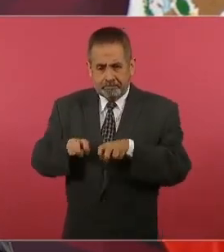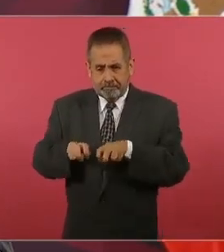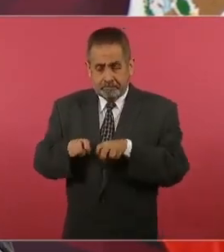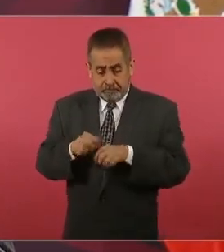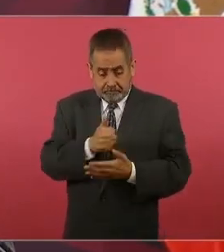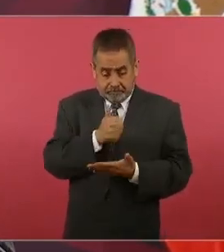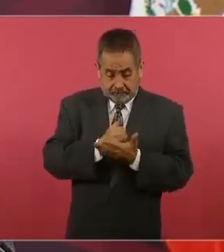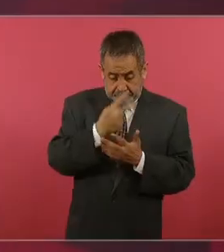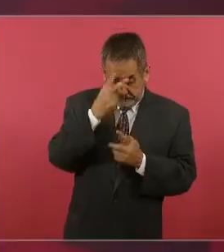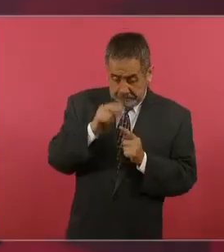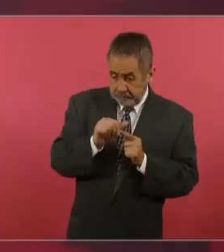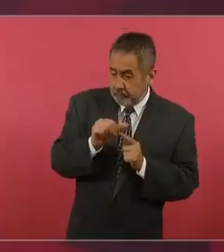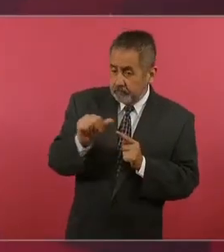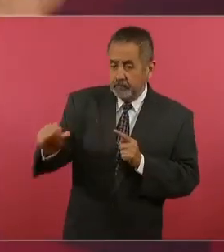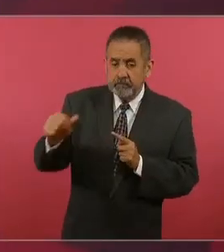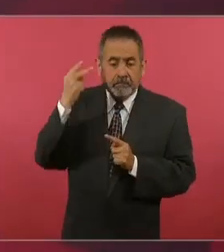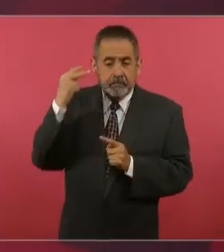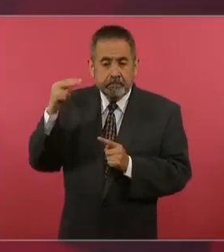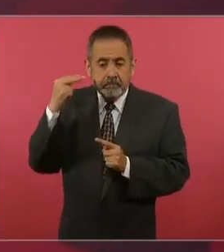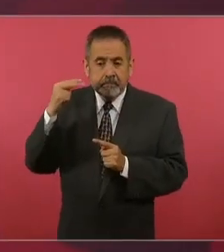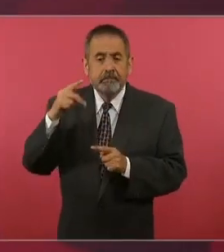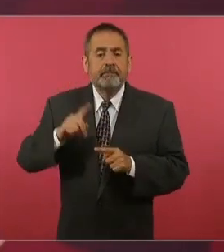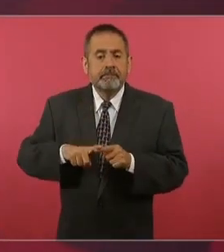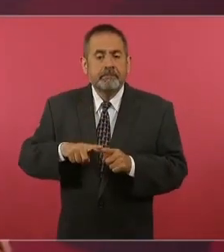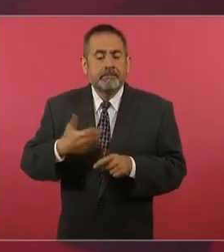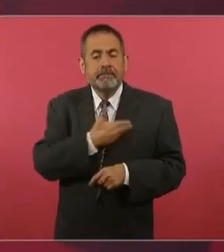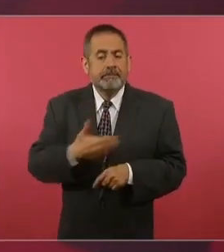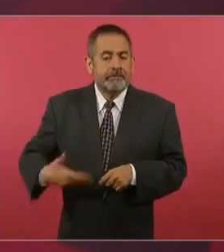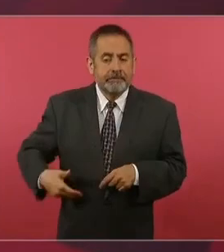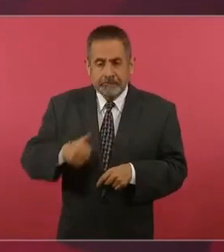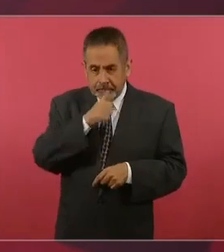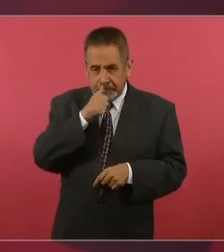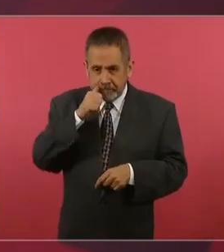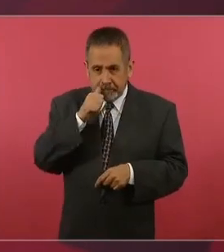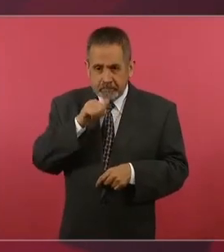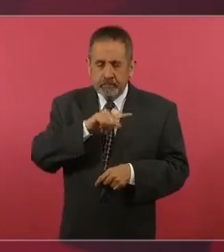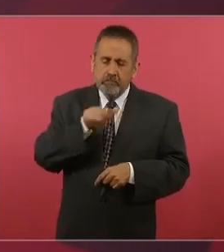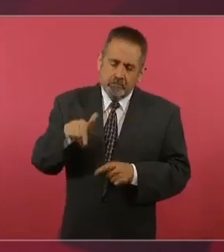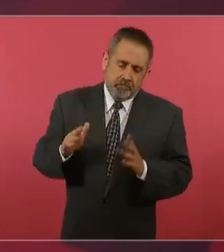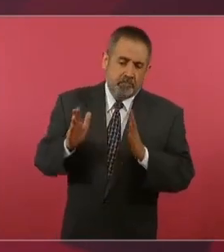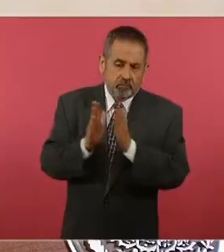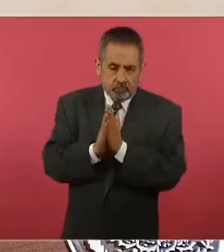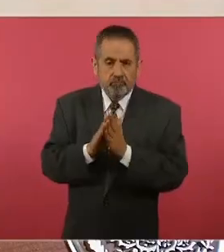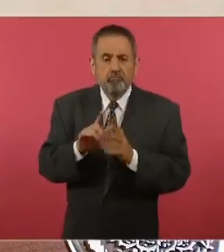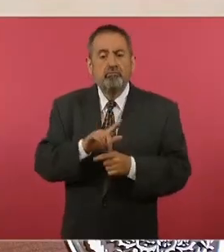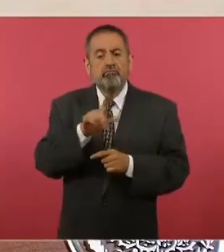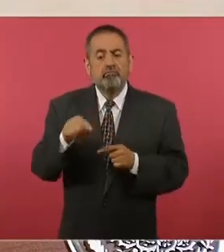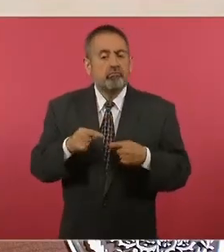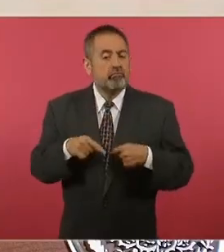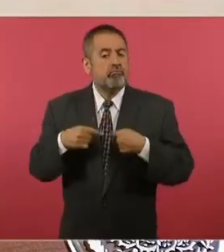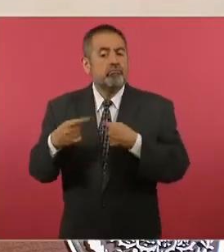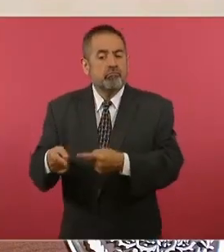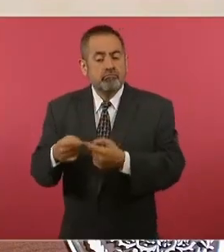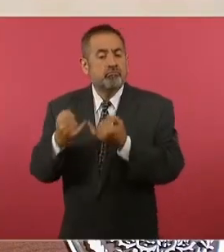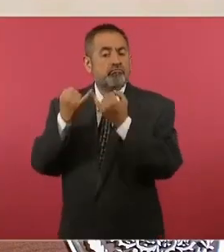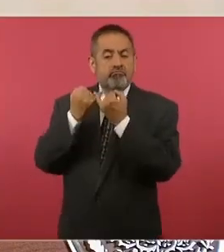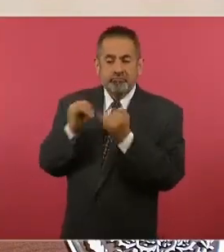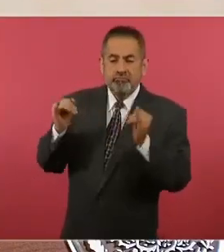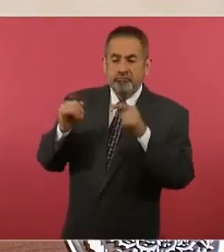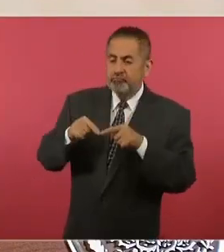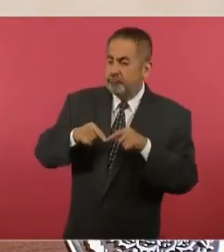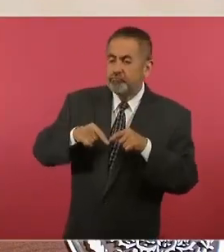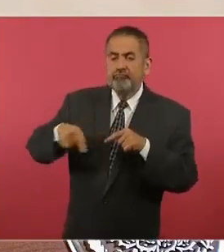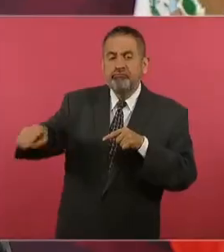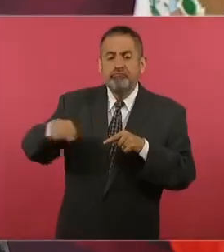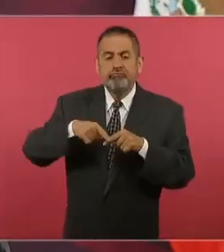Veracruz, que lo empezó el presidente Juárez, fallece, y el que lo inaugura es